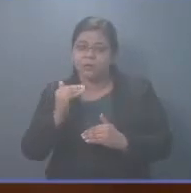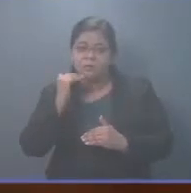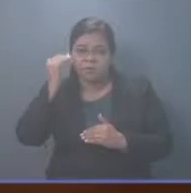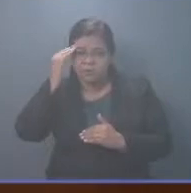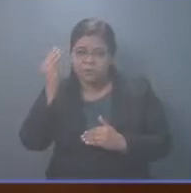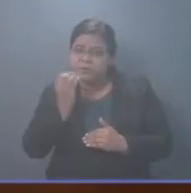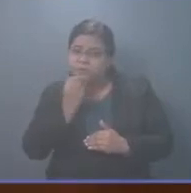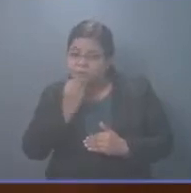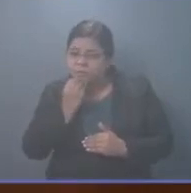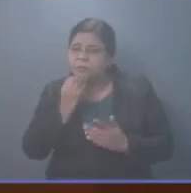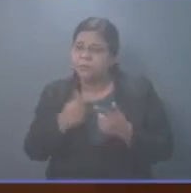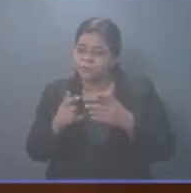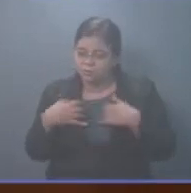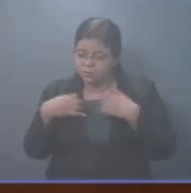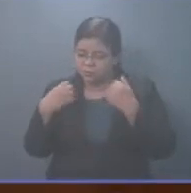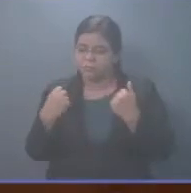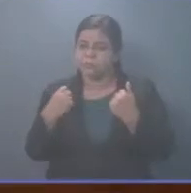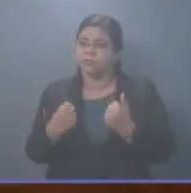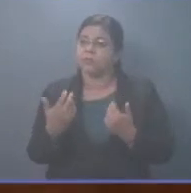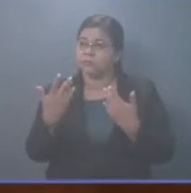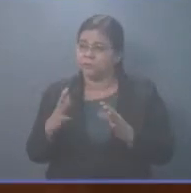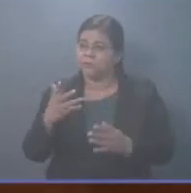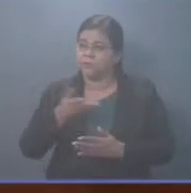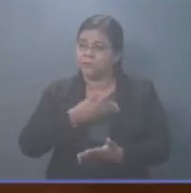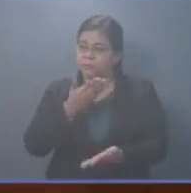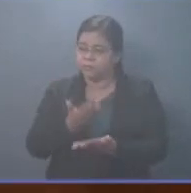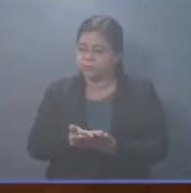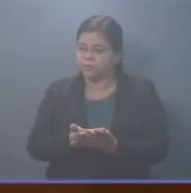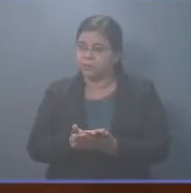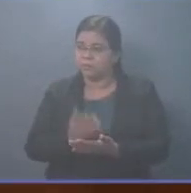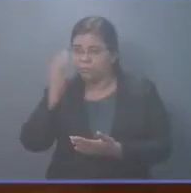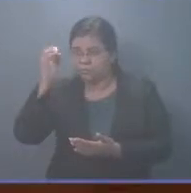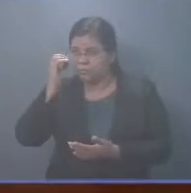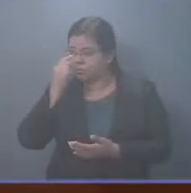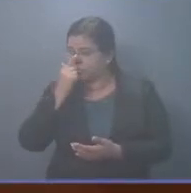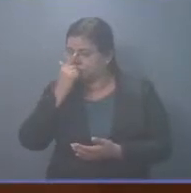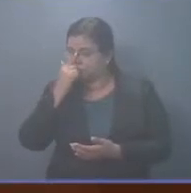propuesta de redacción y le doy lectura a la propuesta de las observaciones.